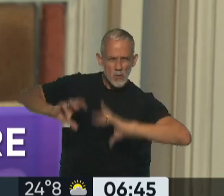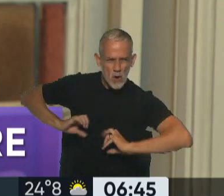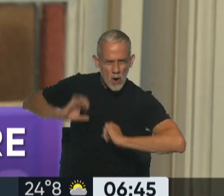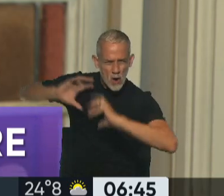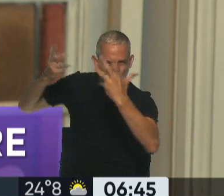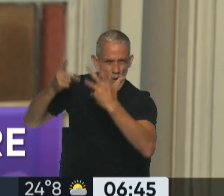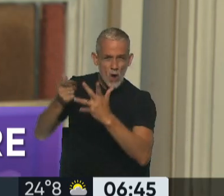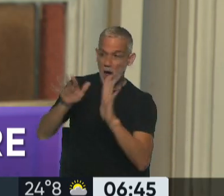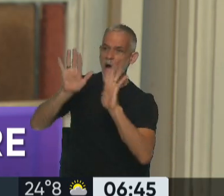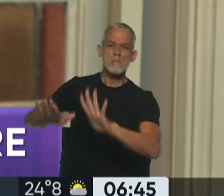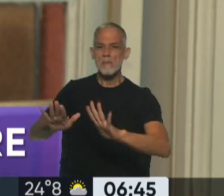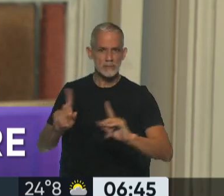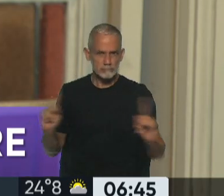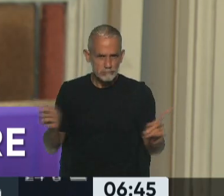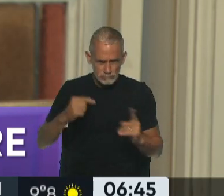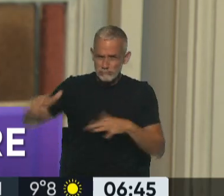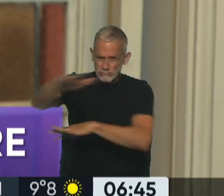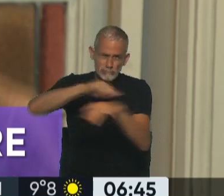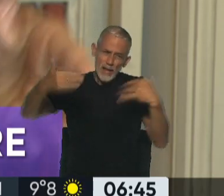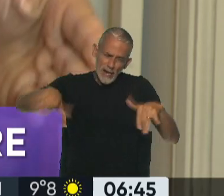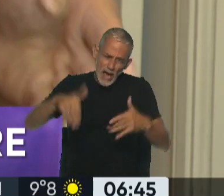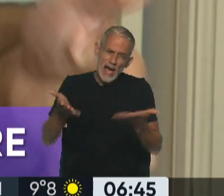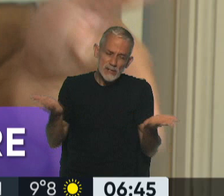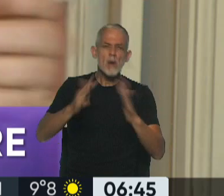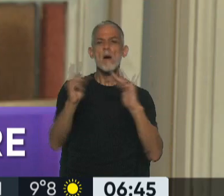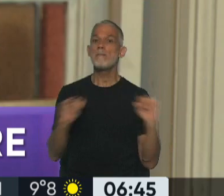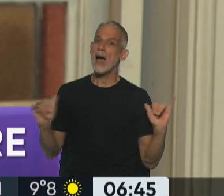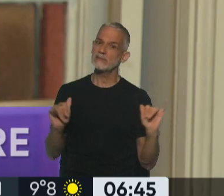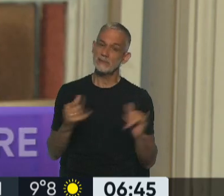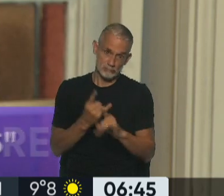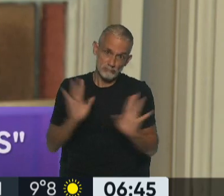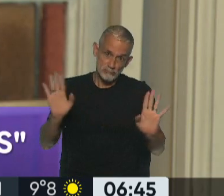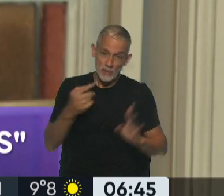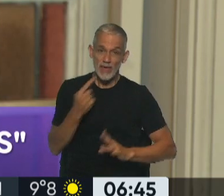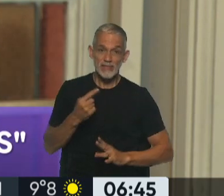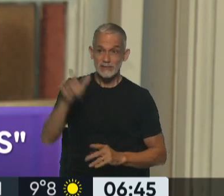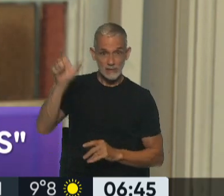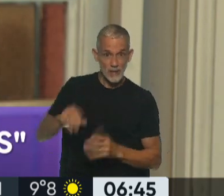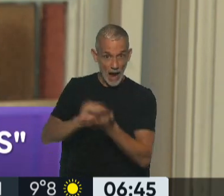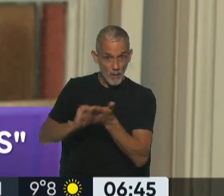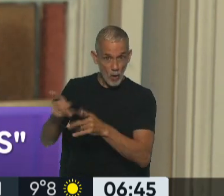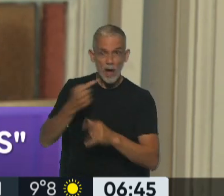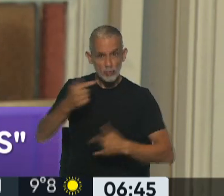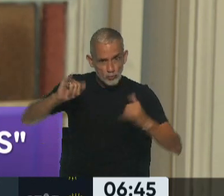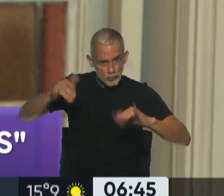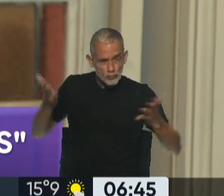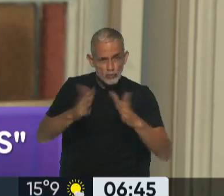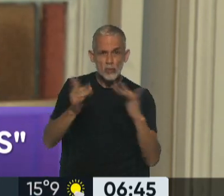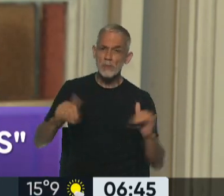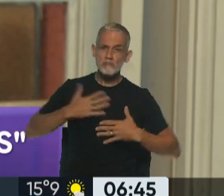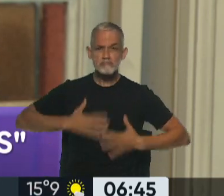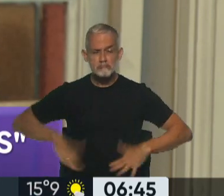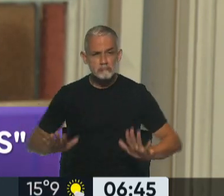que se está generando, y eso se va a expresar en las calles, pacíficamente, como dice el constitucionalista. Por supuesto.